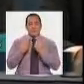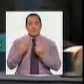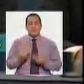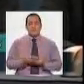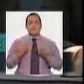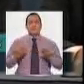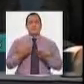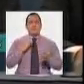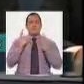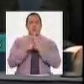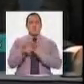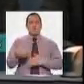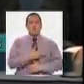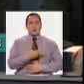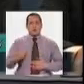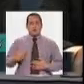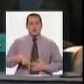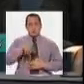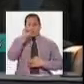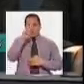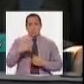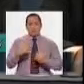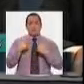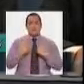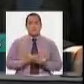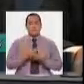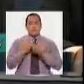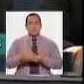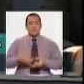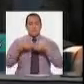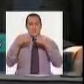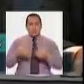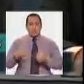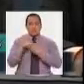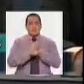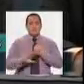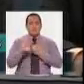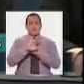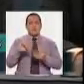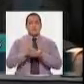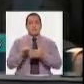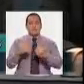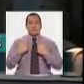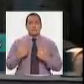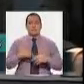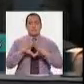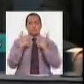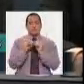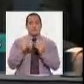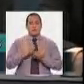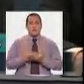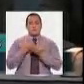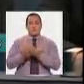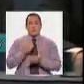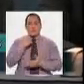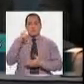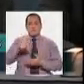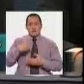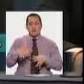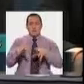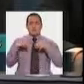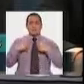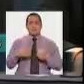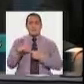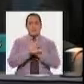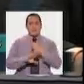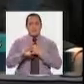qué manera el Estado peruano tenía una adecuada defensa y que podamos tener todos los argumentos que permitan